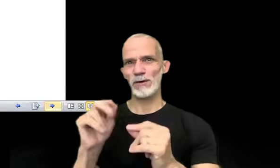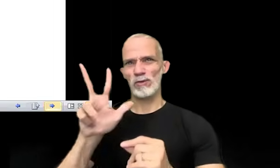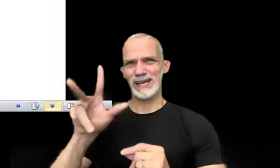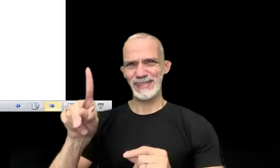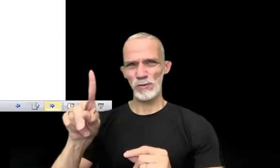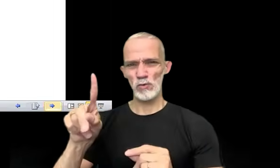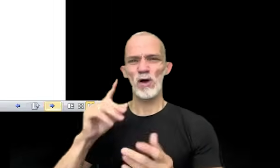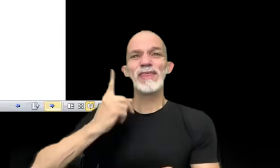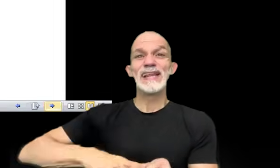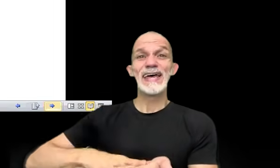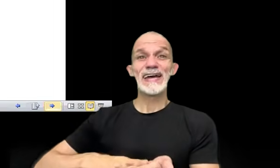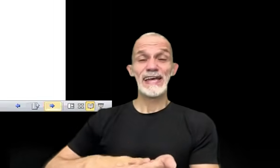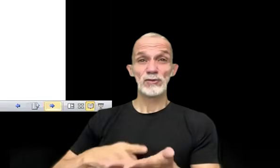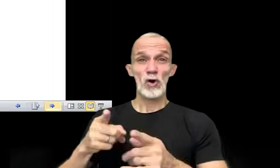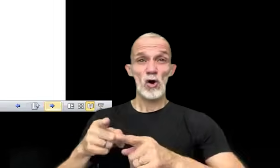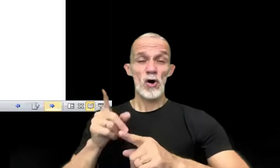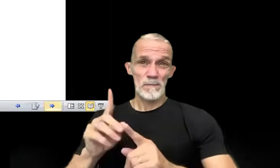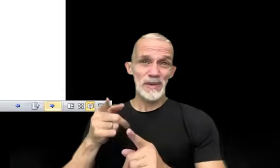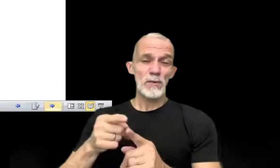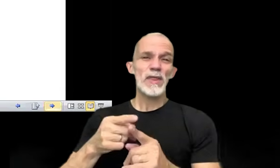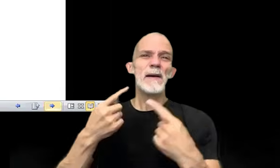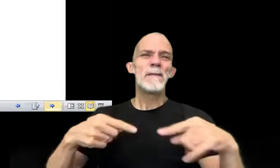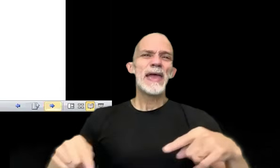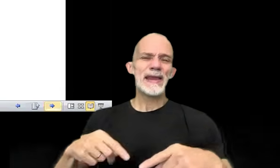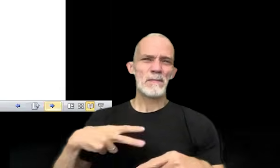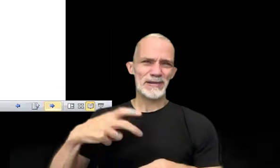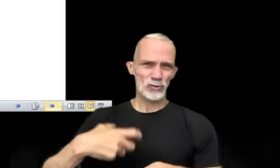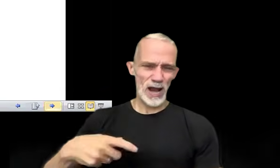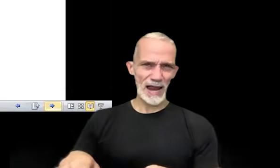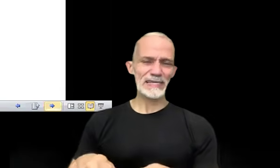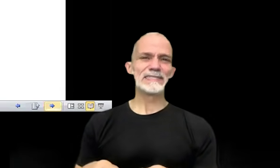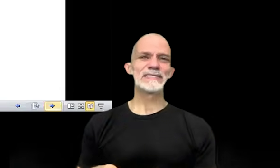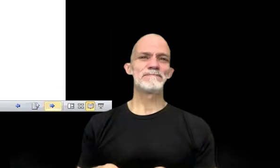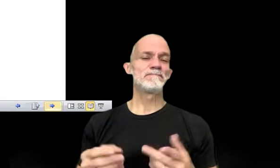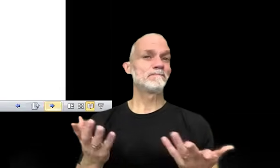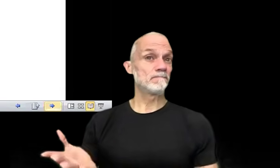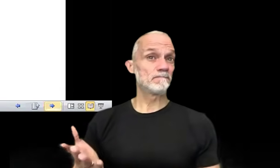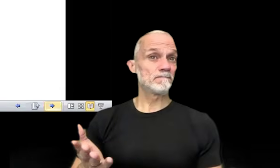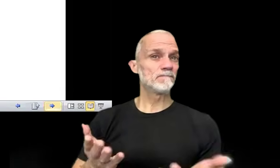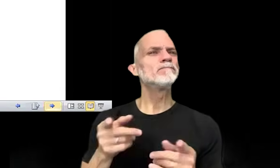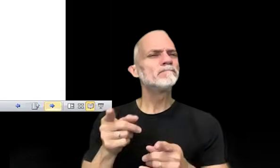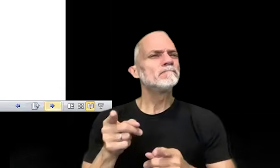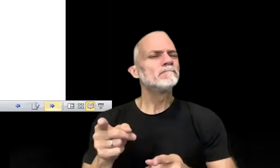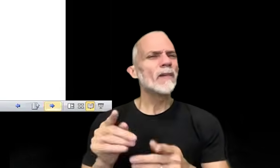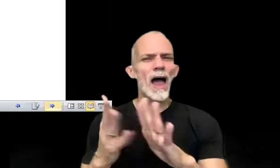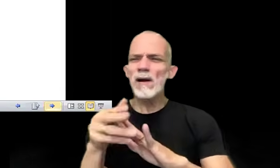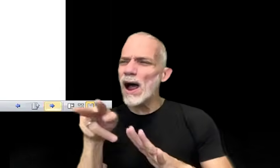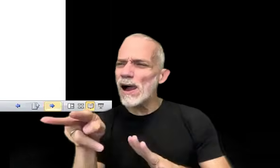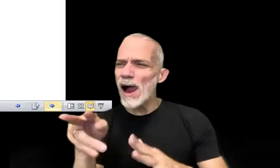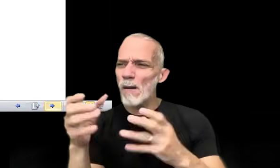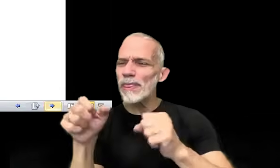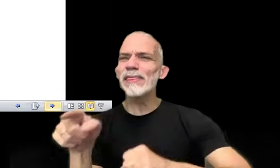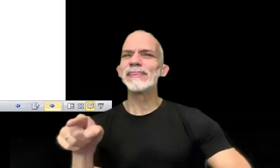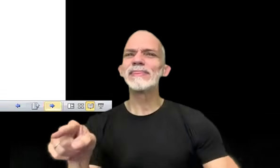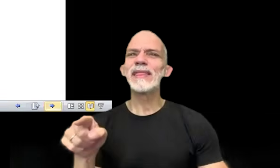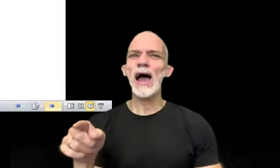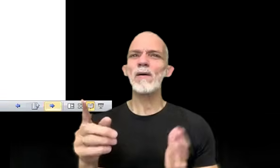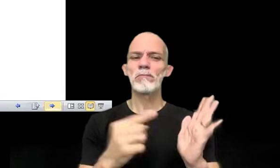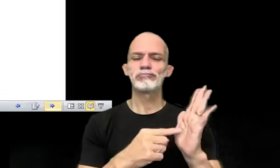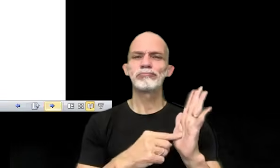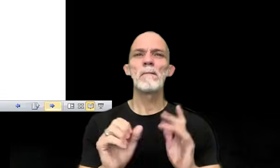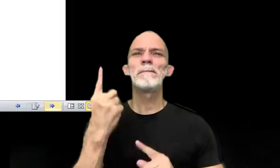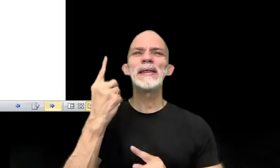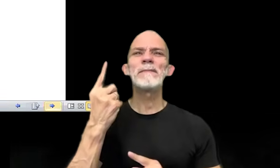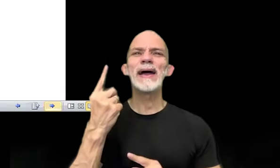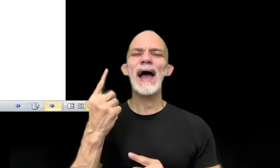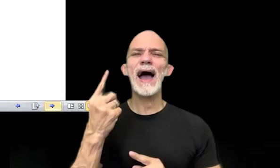artículo 31 del decreto reglamentario de la Ley de Bienes Personales, para de esa manera, ¿sí?, aplicar